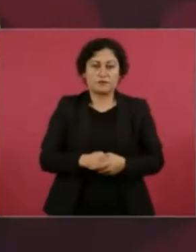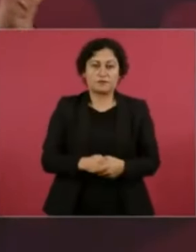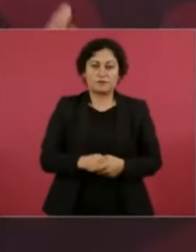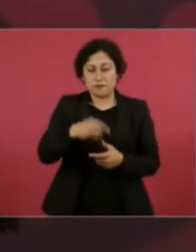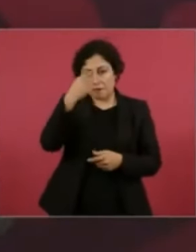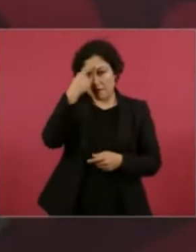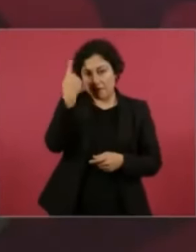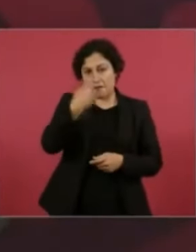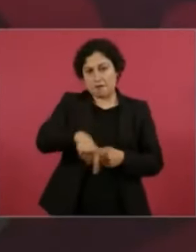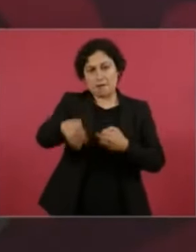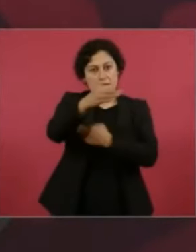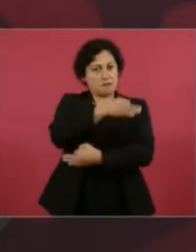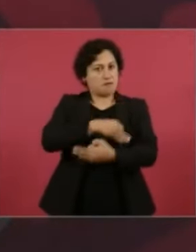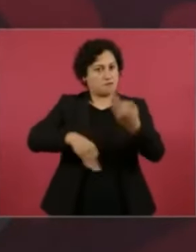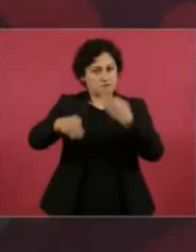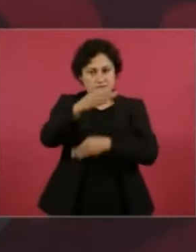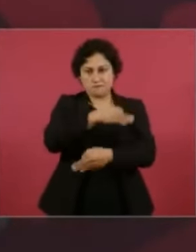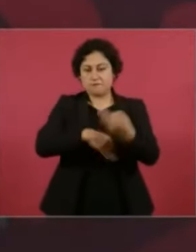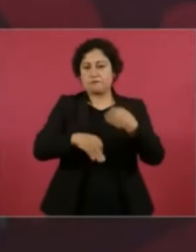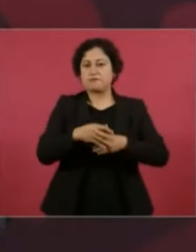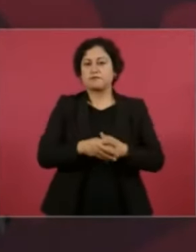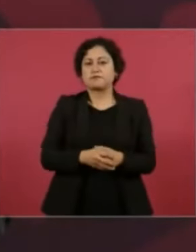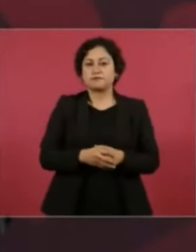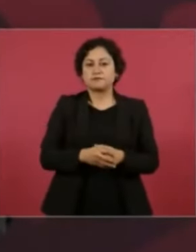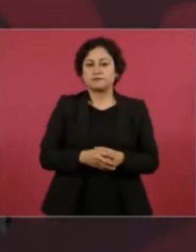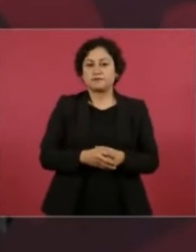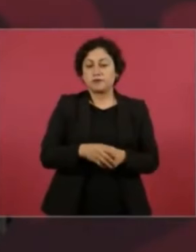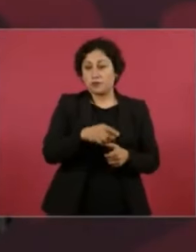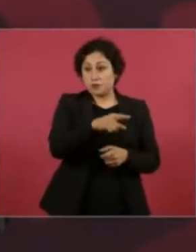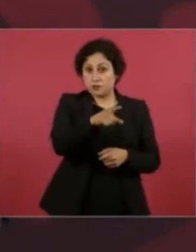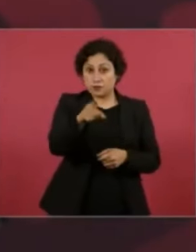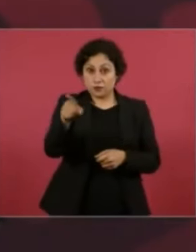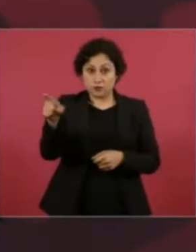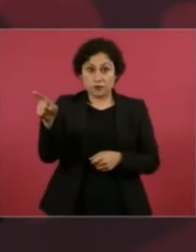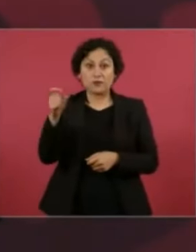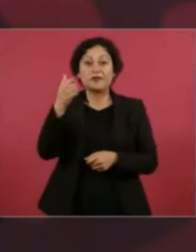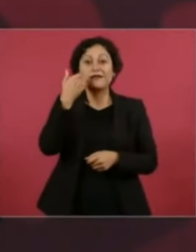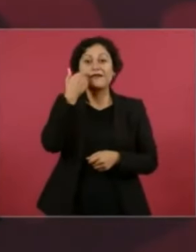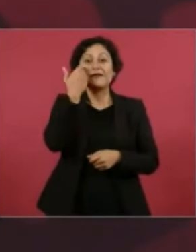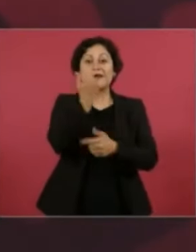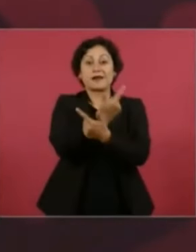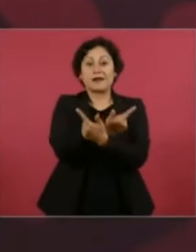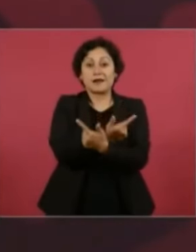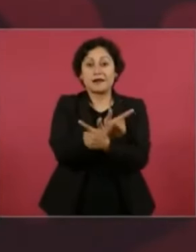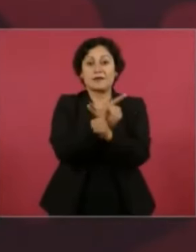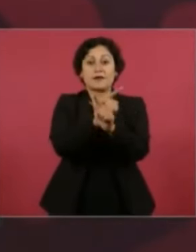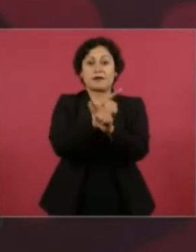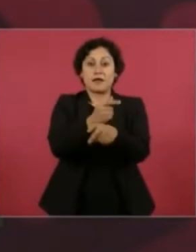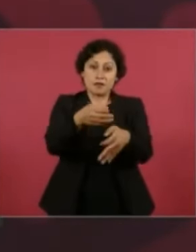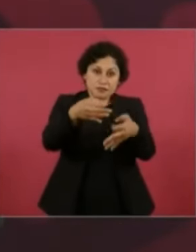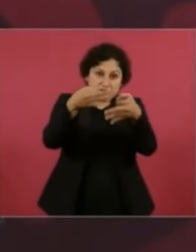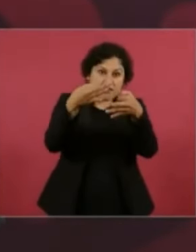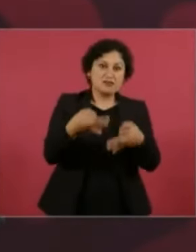para todos los que están a favor de la libertad y de la auténtica